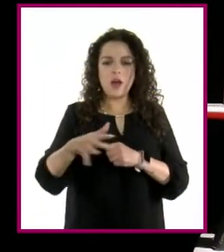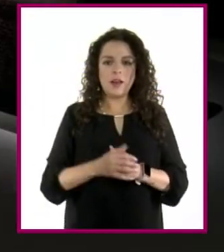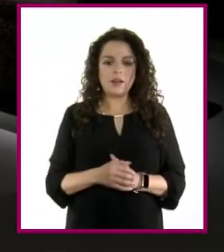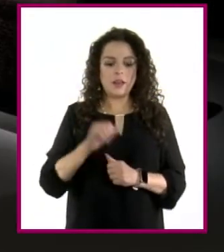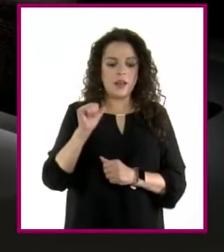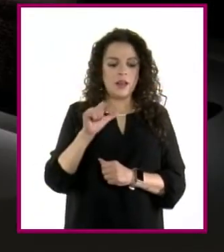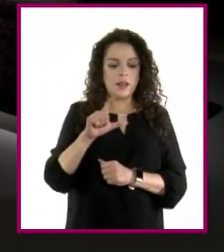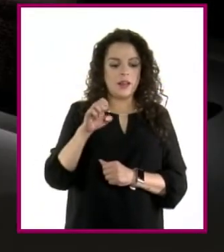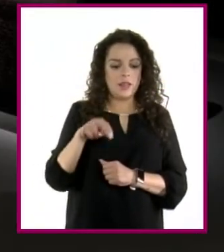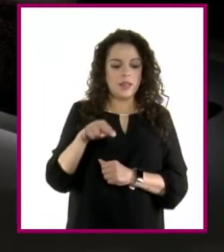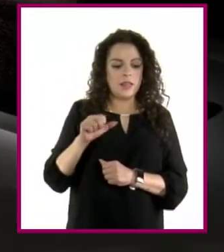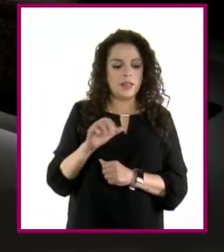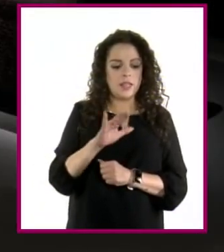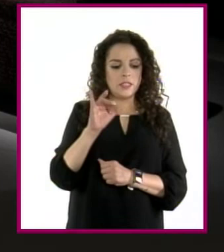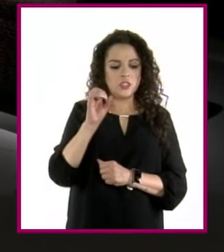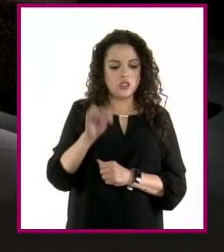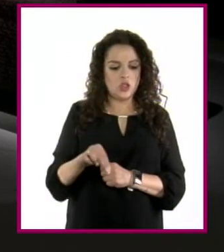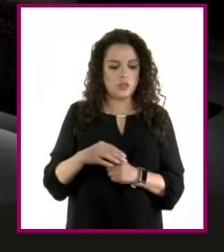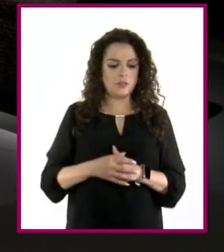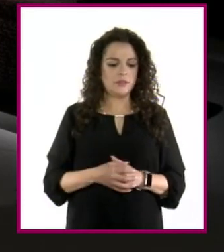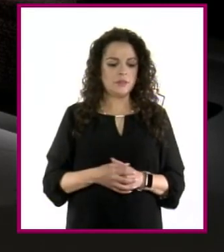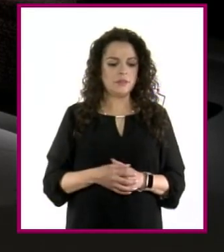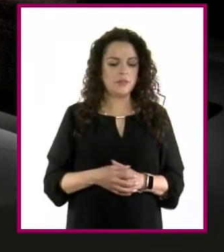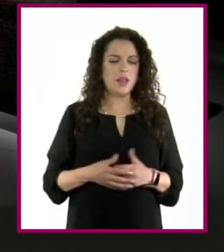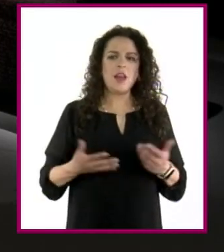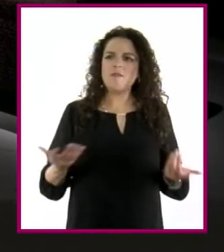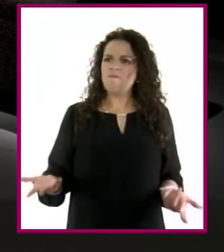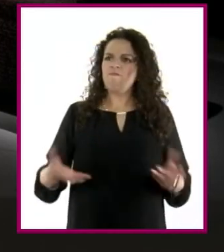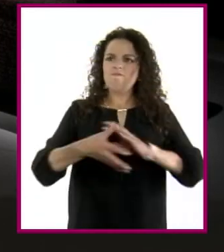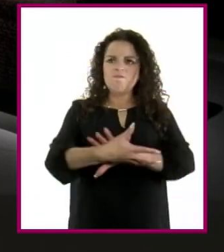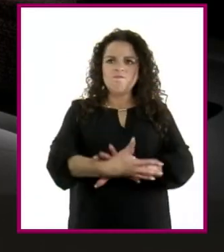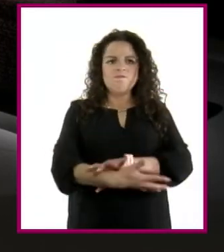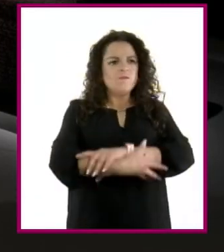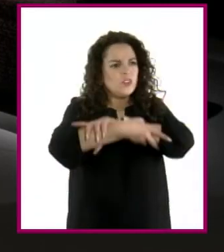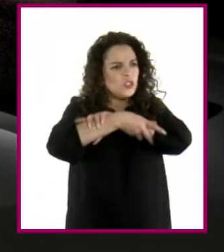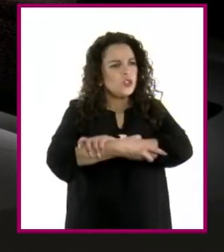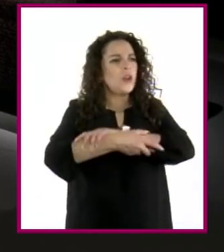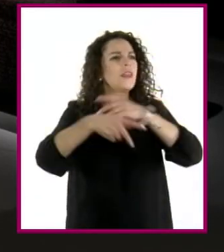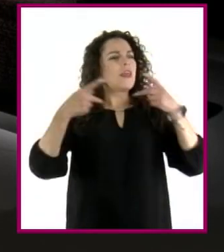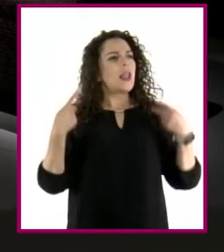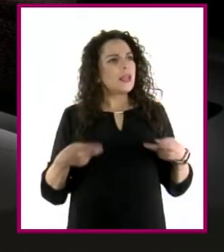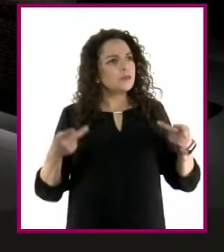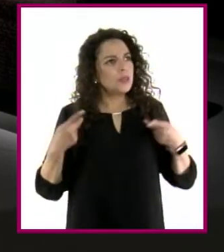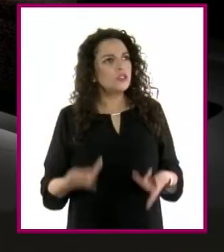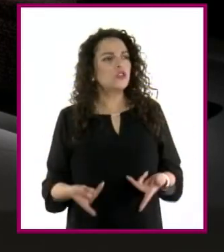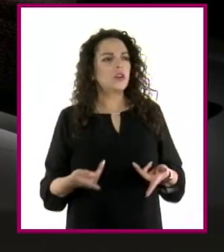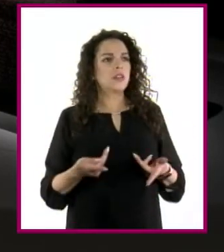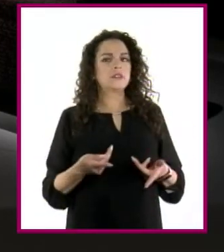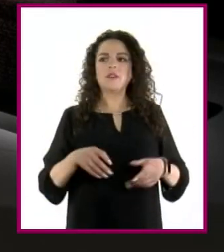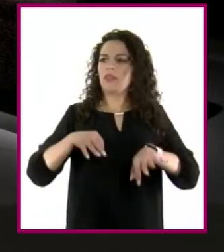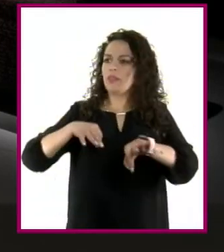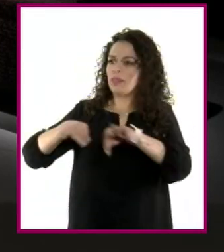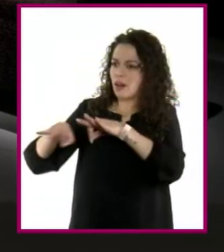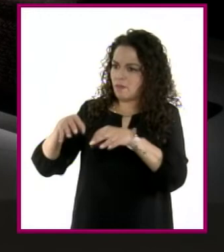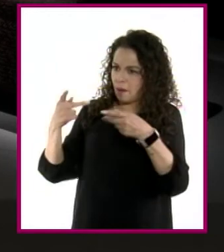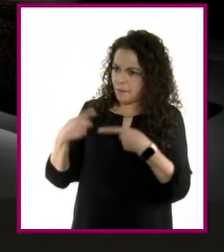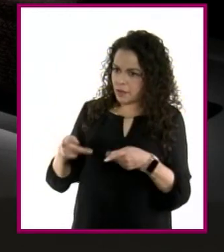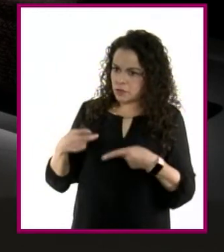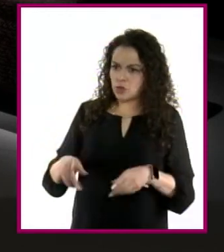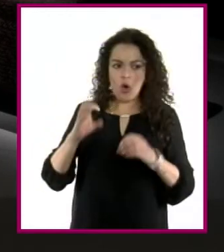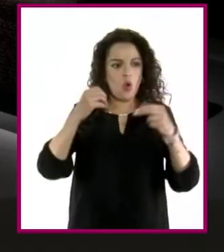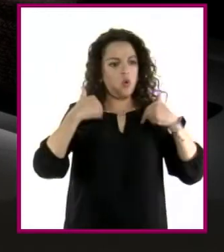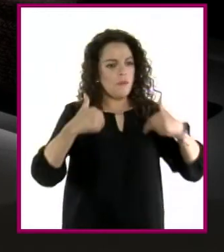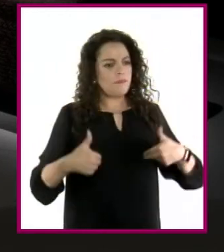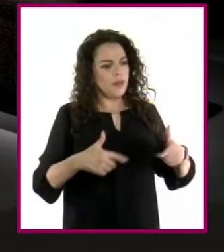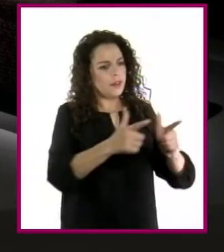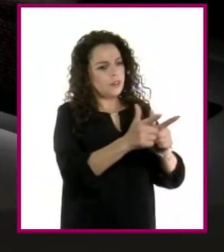alienación. ¿Será que la solidaridad entre las personas, los trabajadores o los grupos humanos pueden ayudarnos